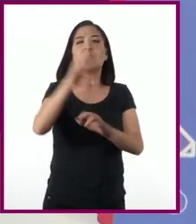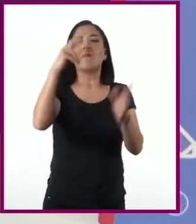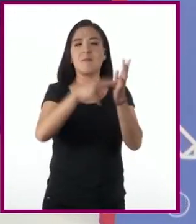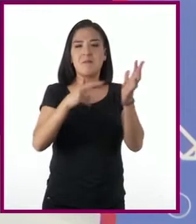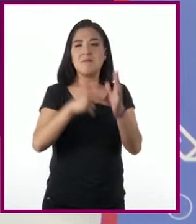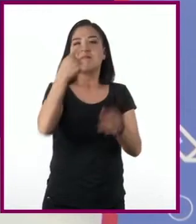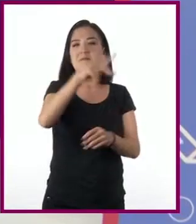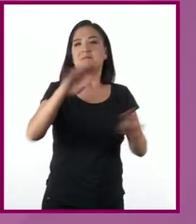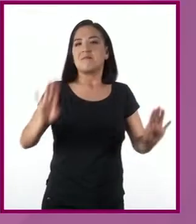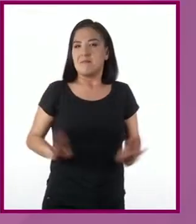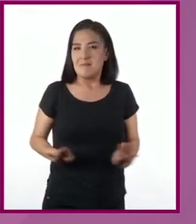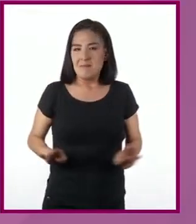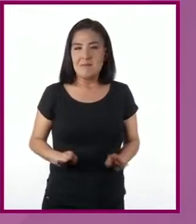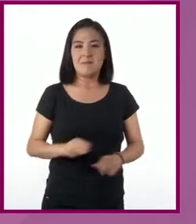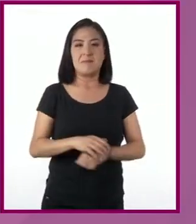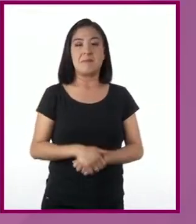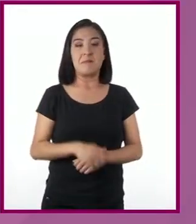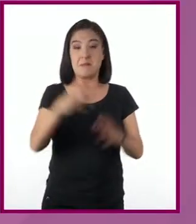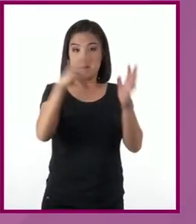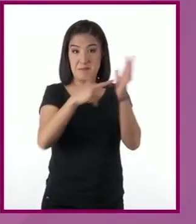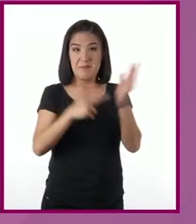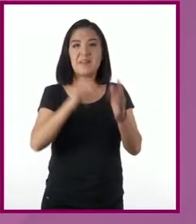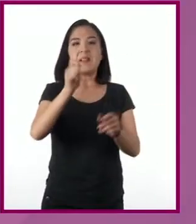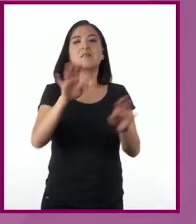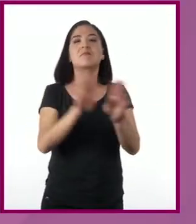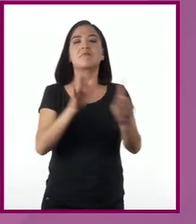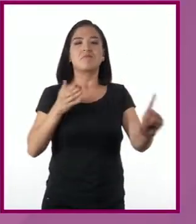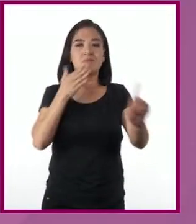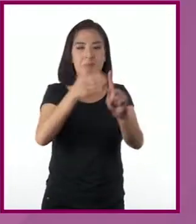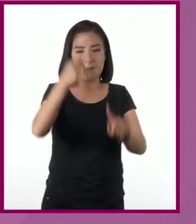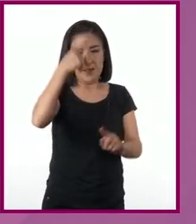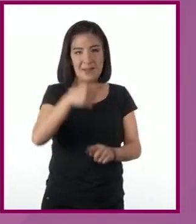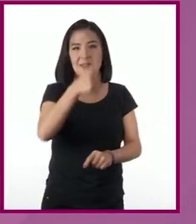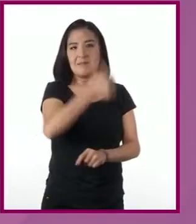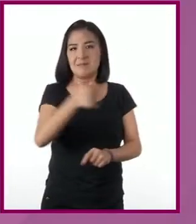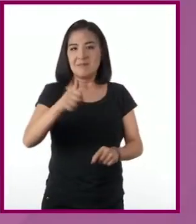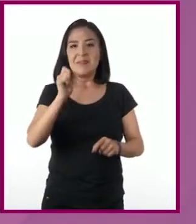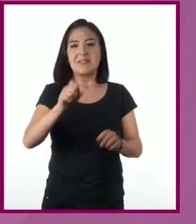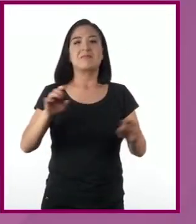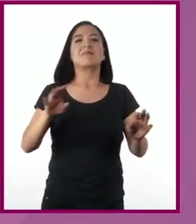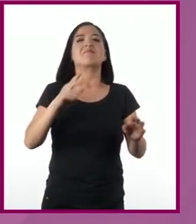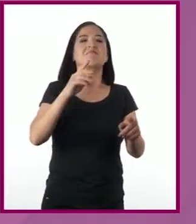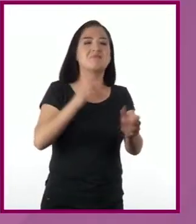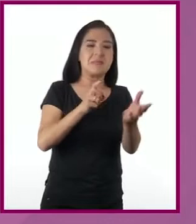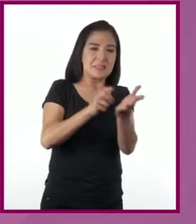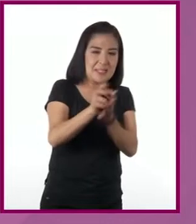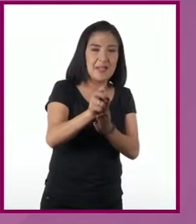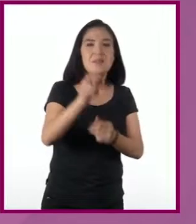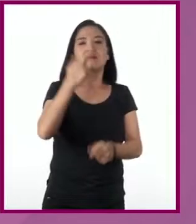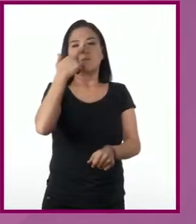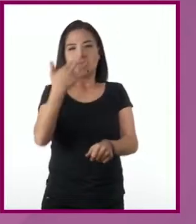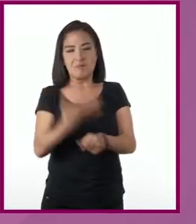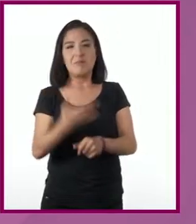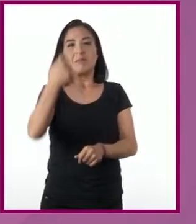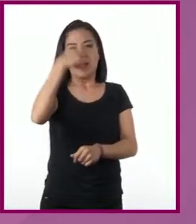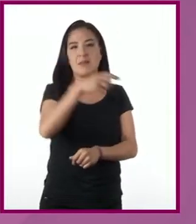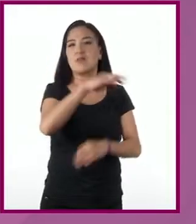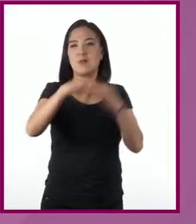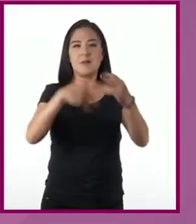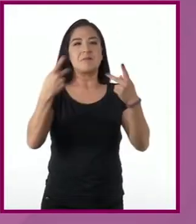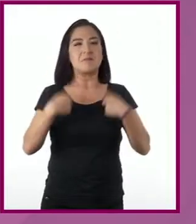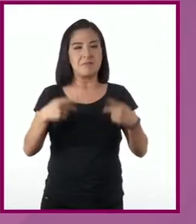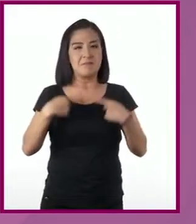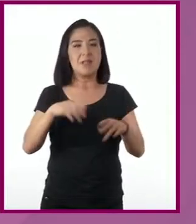sus características. Un reglamento es un referente de conductas con derechos y deberes o responsabilidades para todos los miembros